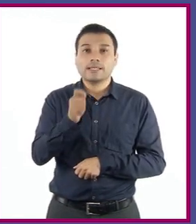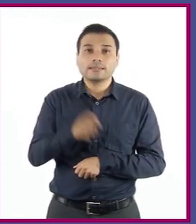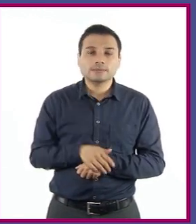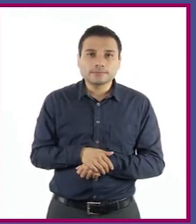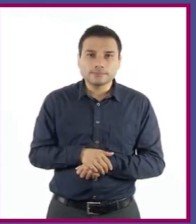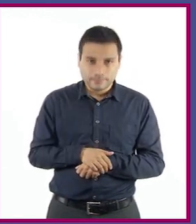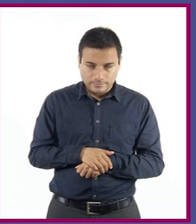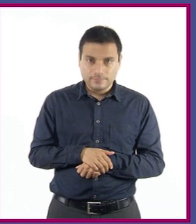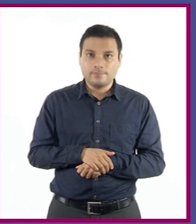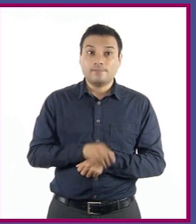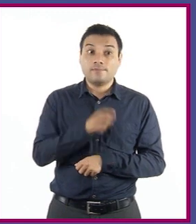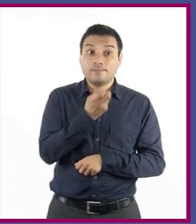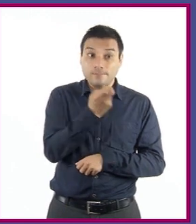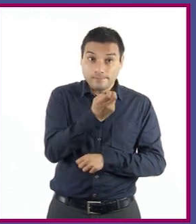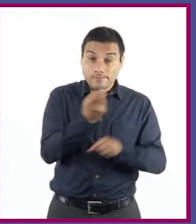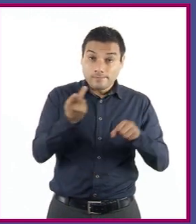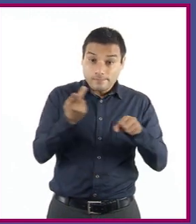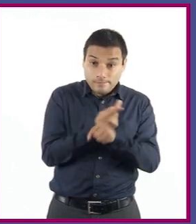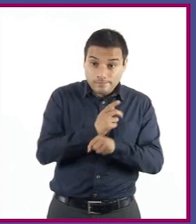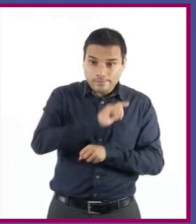causa de una determinada conclusión.